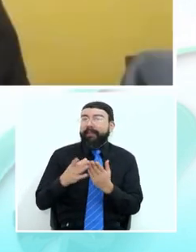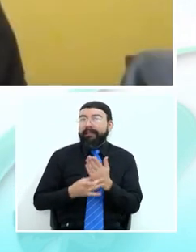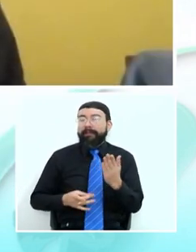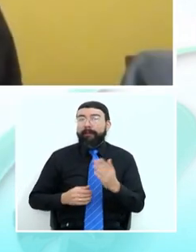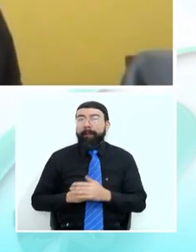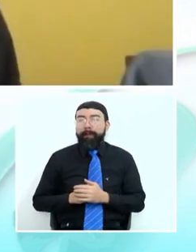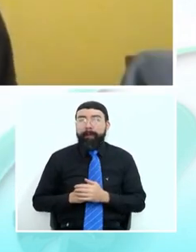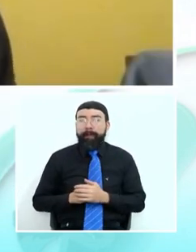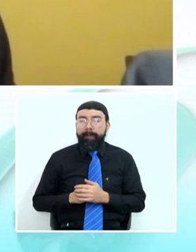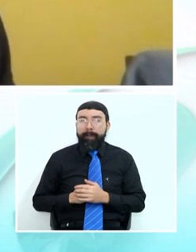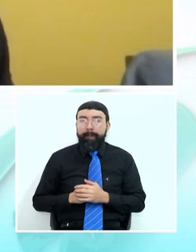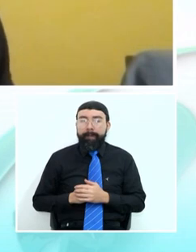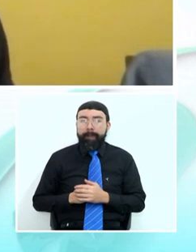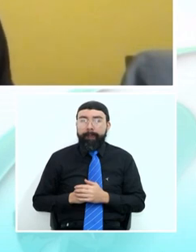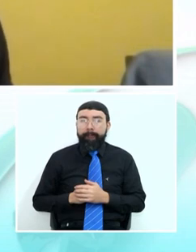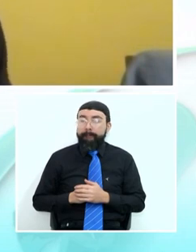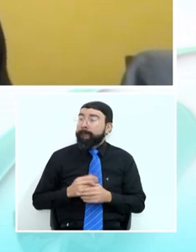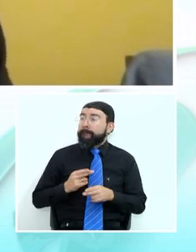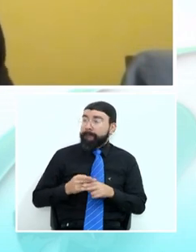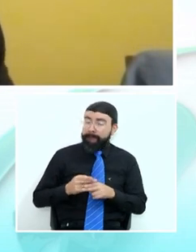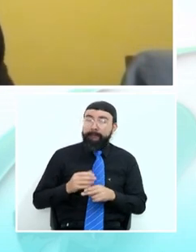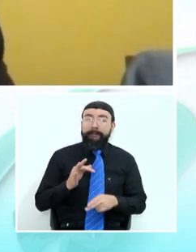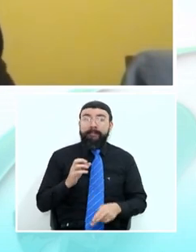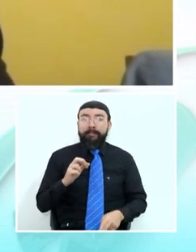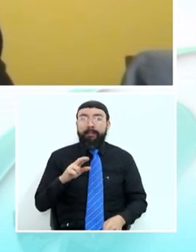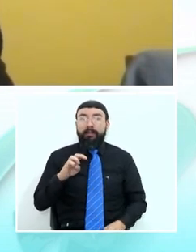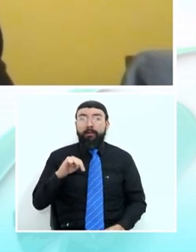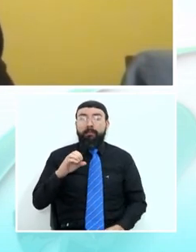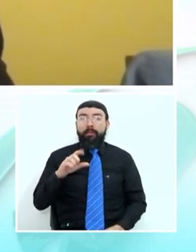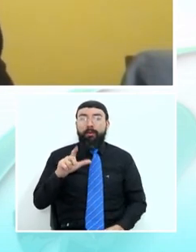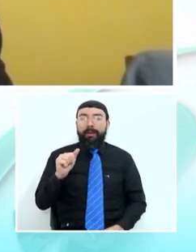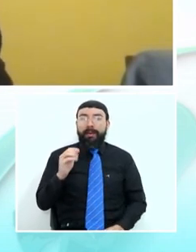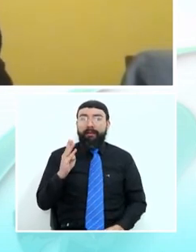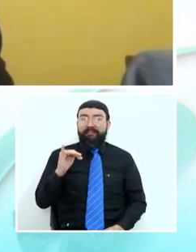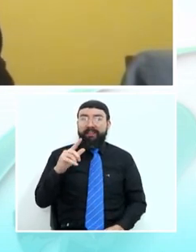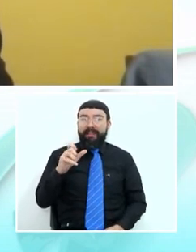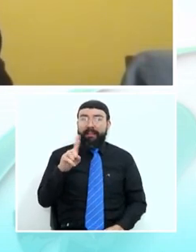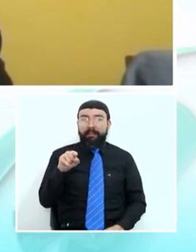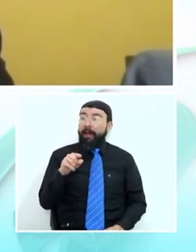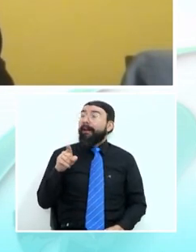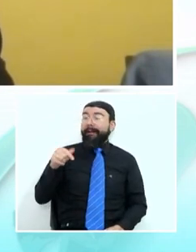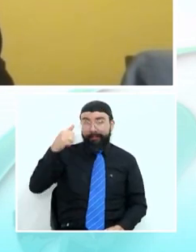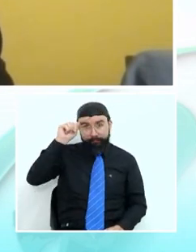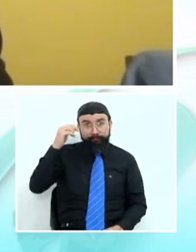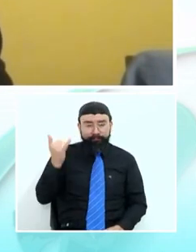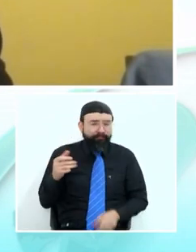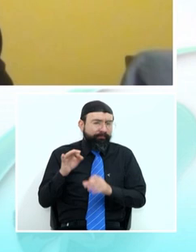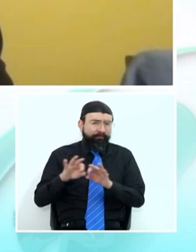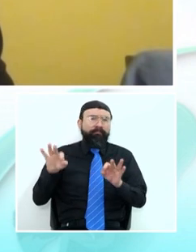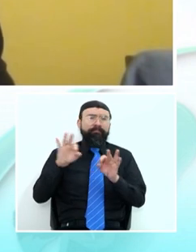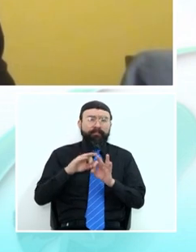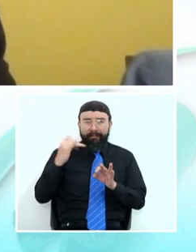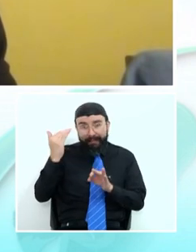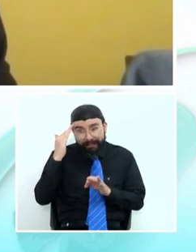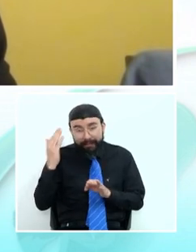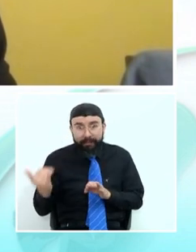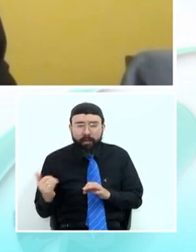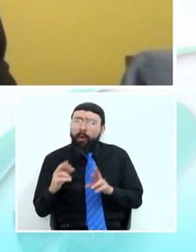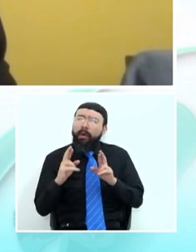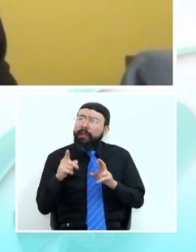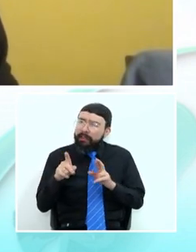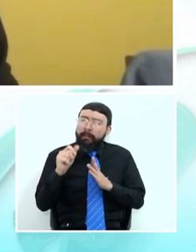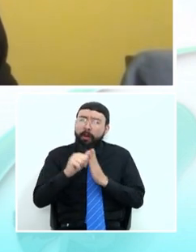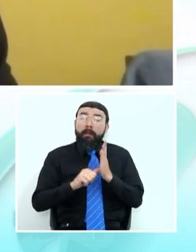son termolábiles. Ojo con eso que nos está diciendo el doctor Albert Ronald Morales, hay que tenerlo muy presente. Ojalá ustedes este programa lo